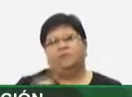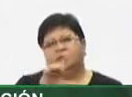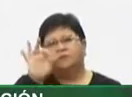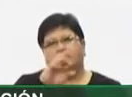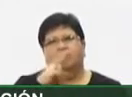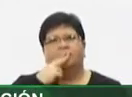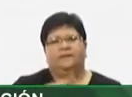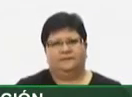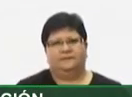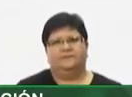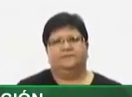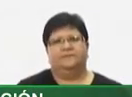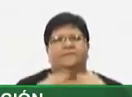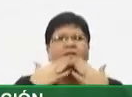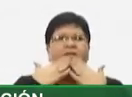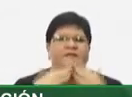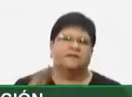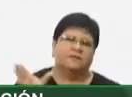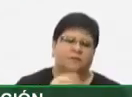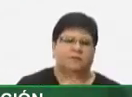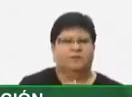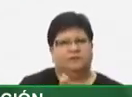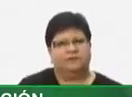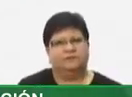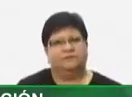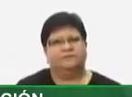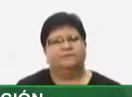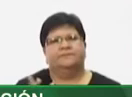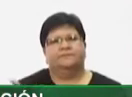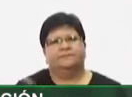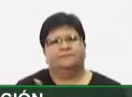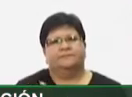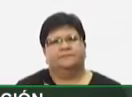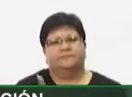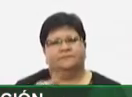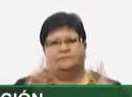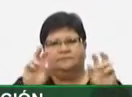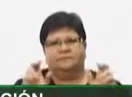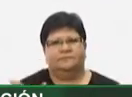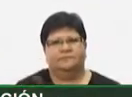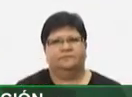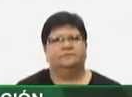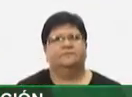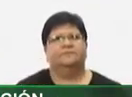desde la mesa agradecer a todos por la colaboración. No habiendo más asuntos, se levanta la sesión.